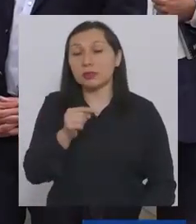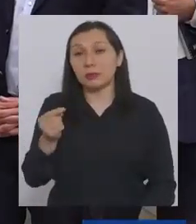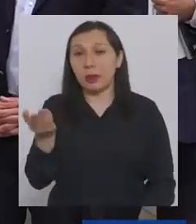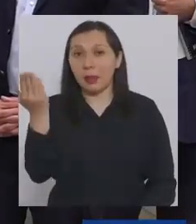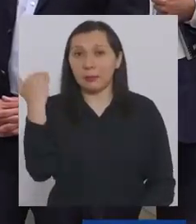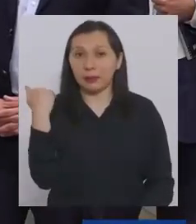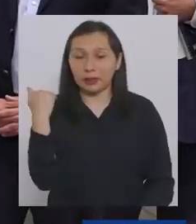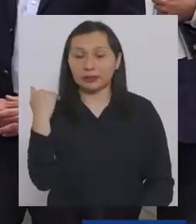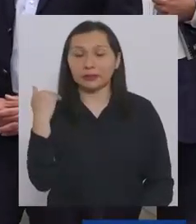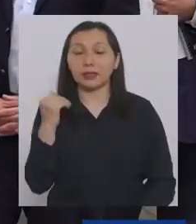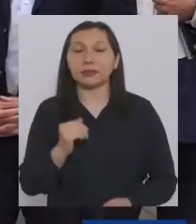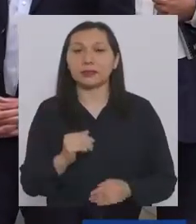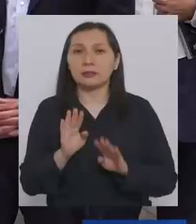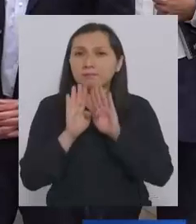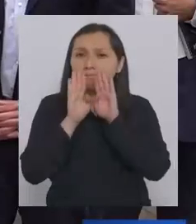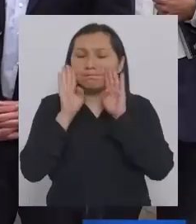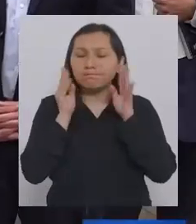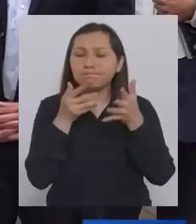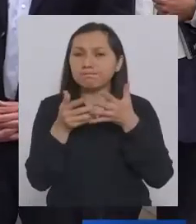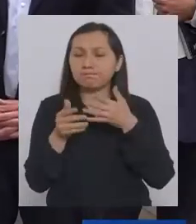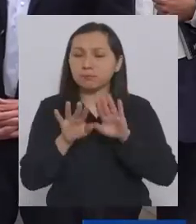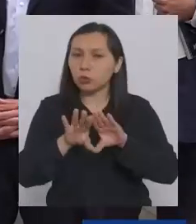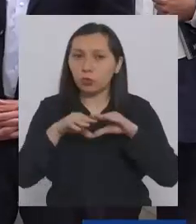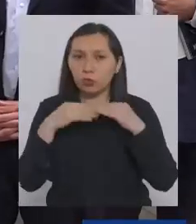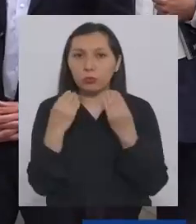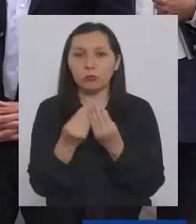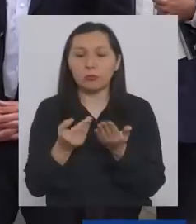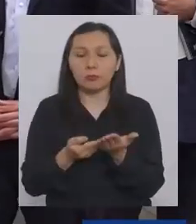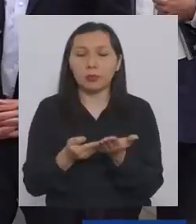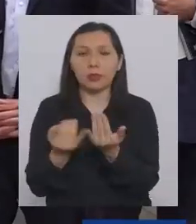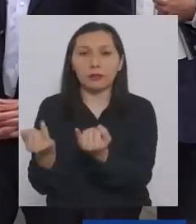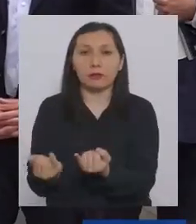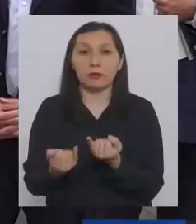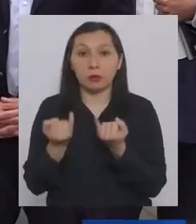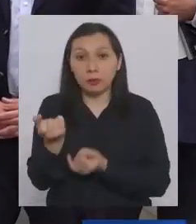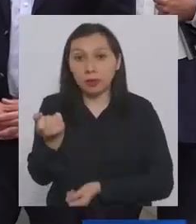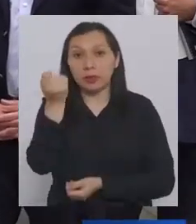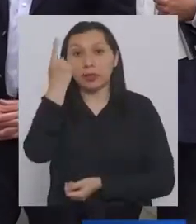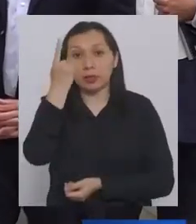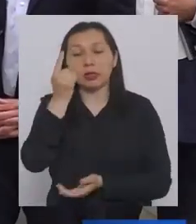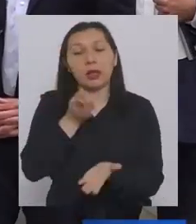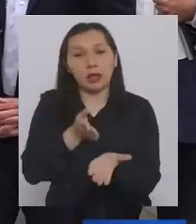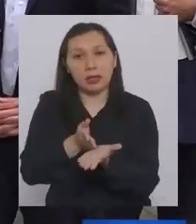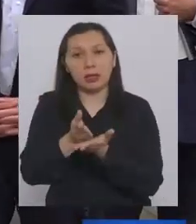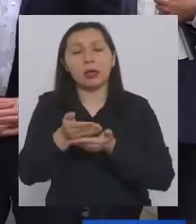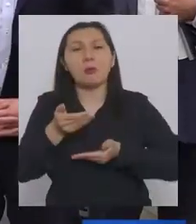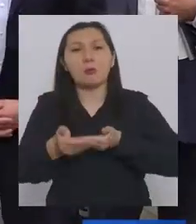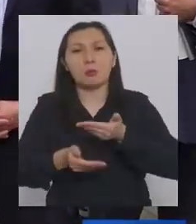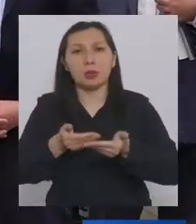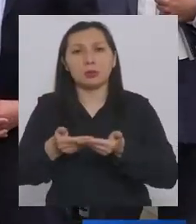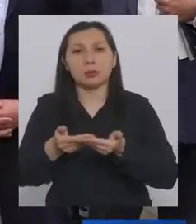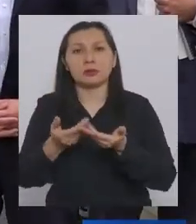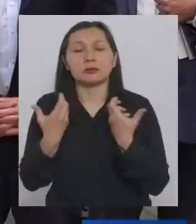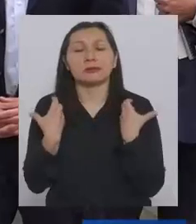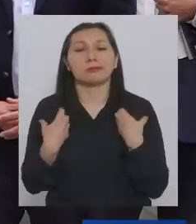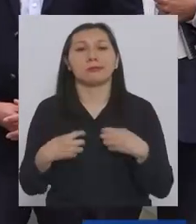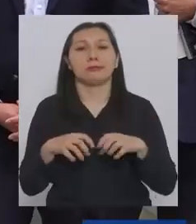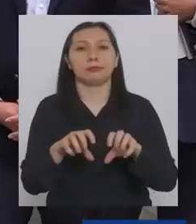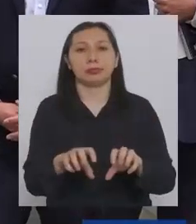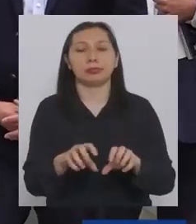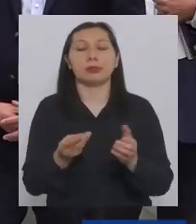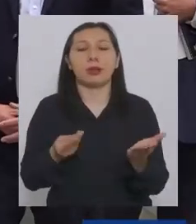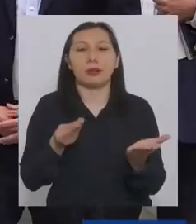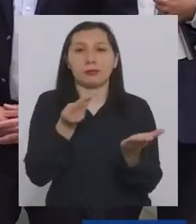pasada, es de transparencia absoluta. Lo entendemos entonces como el inicio de un proceso de traspaso de